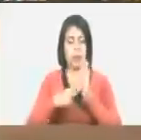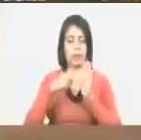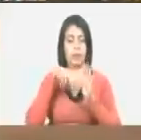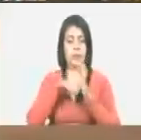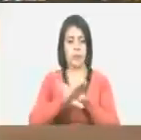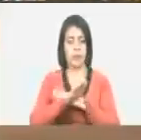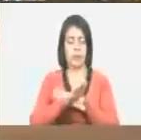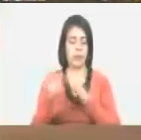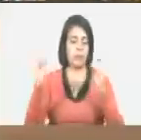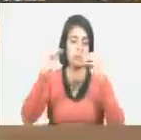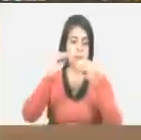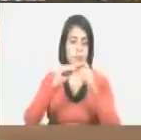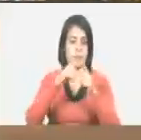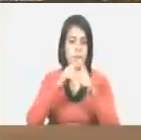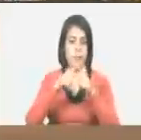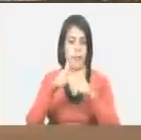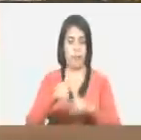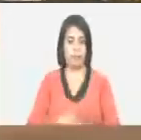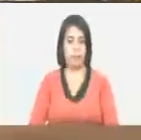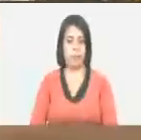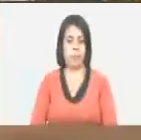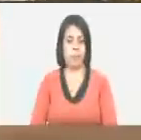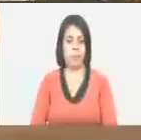de las actuaciones